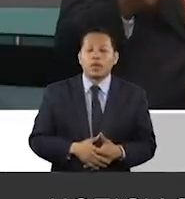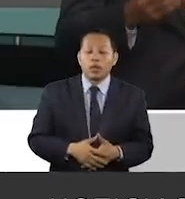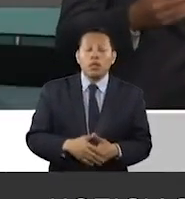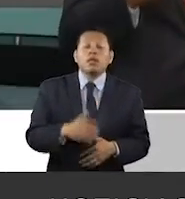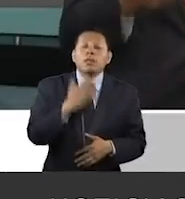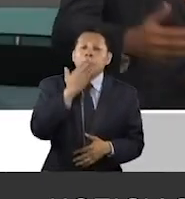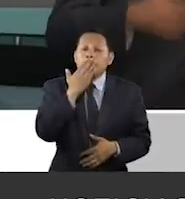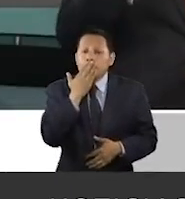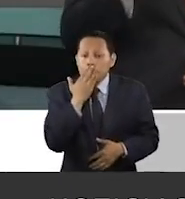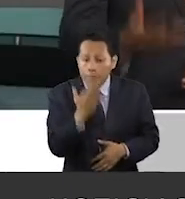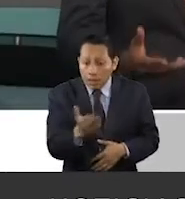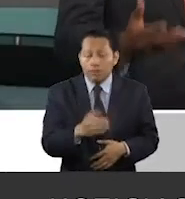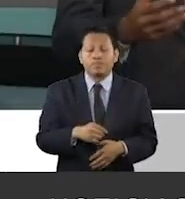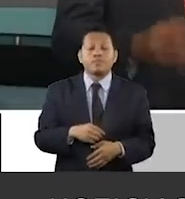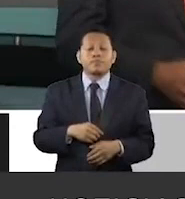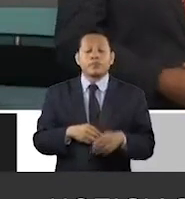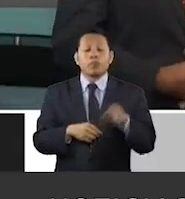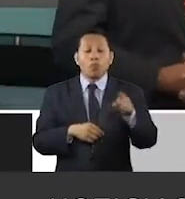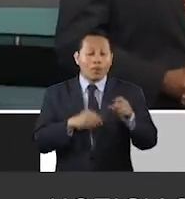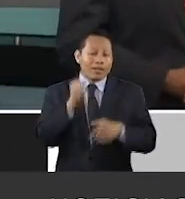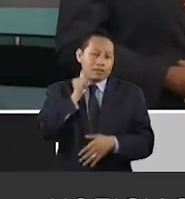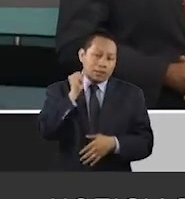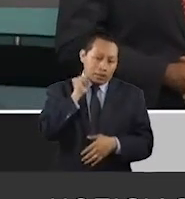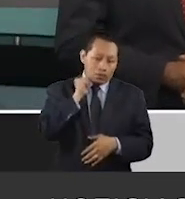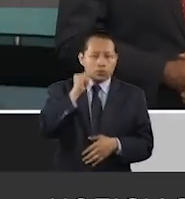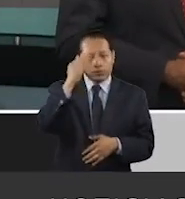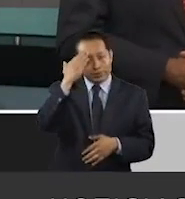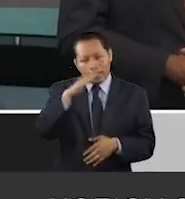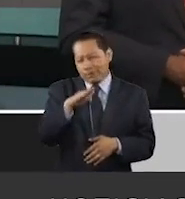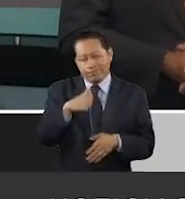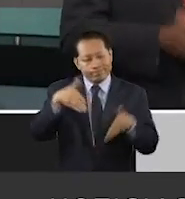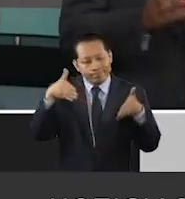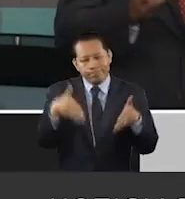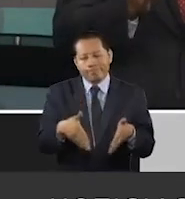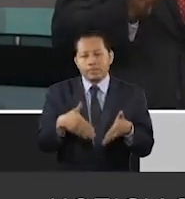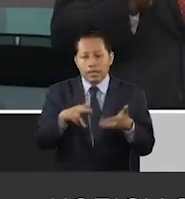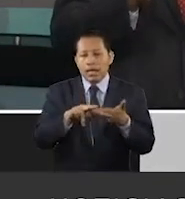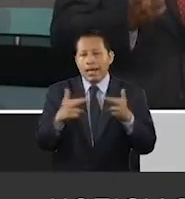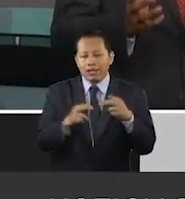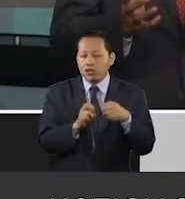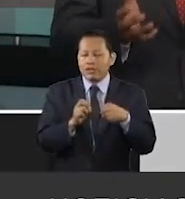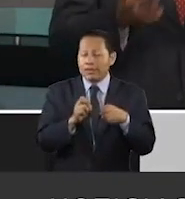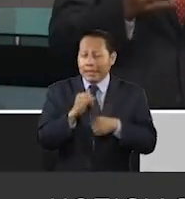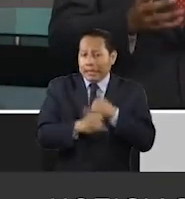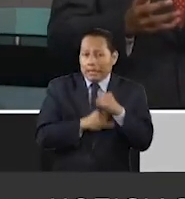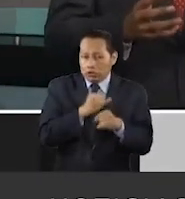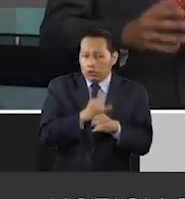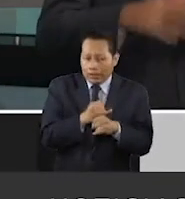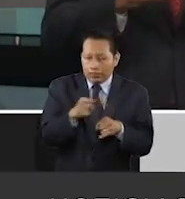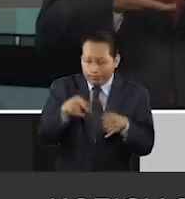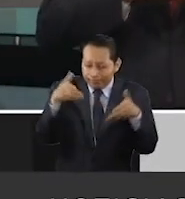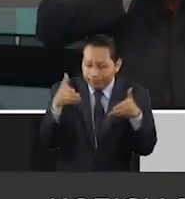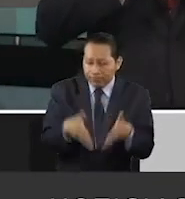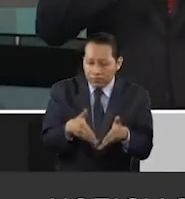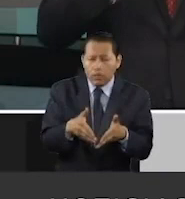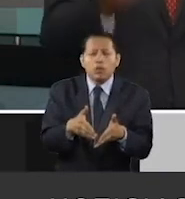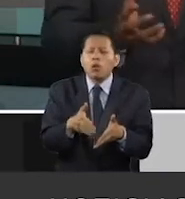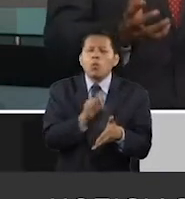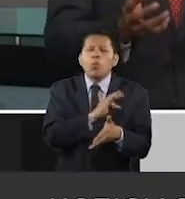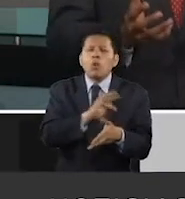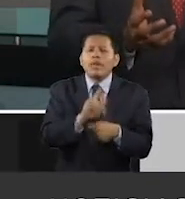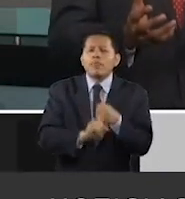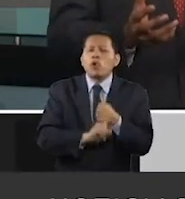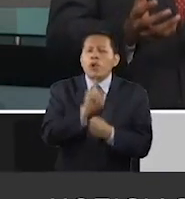usted como conocedor y como estudioso de las relaciones internacionales, ¿cómo cree que podría afectar las relaciones con la